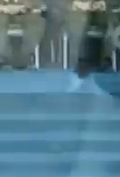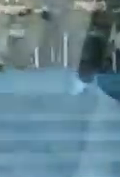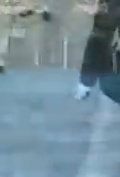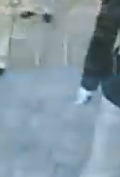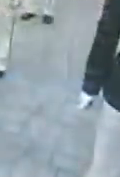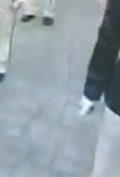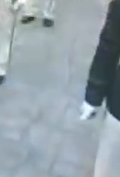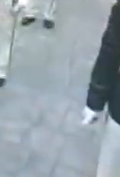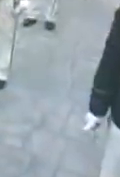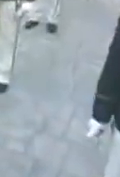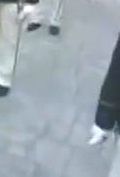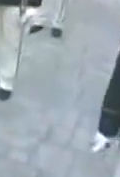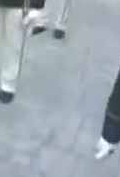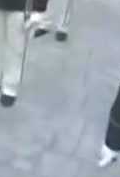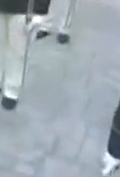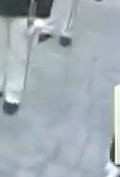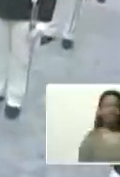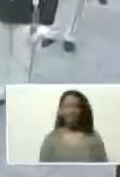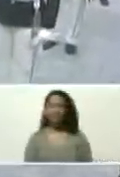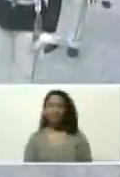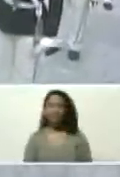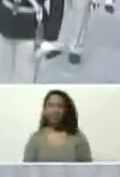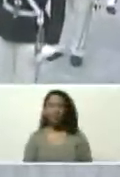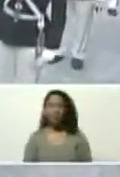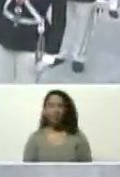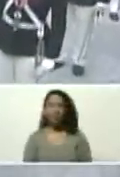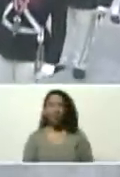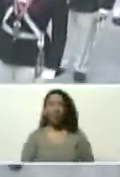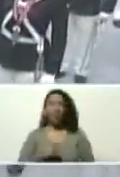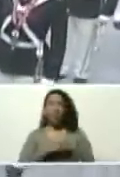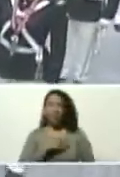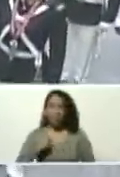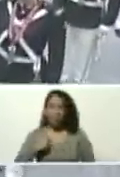Quizás pueda sonar osado llamarlo así, mi comandante en jefe,